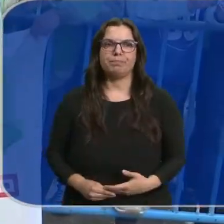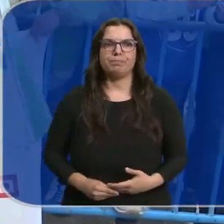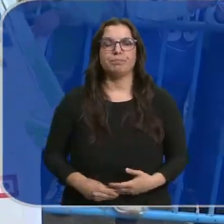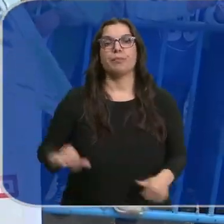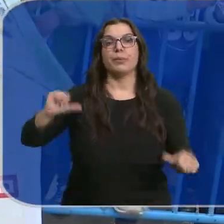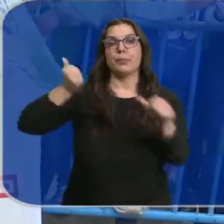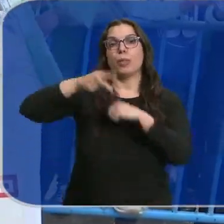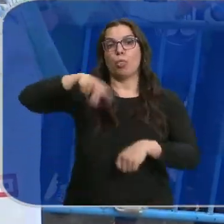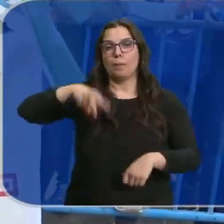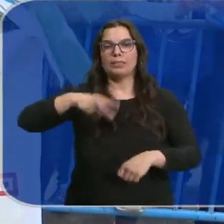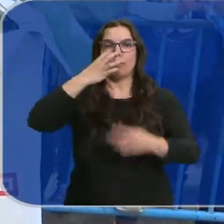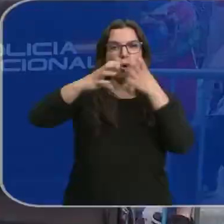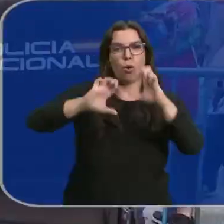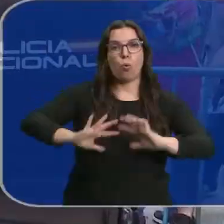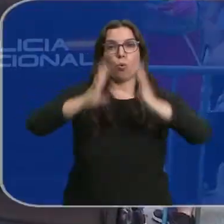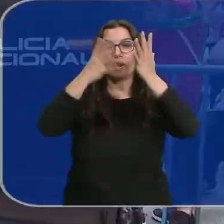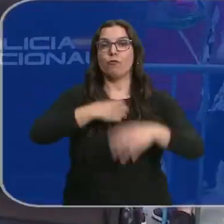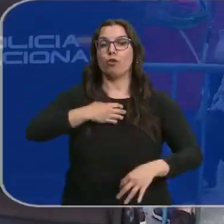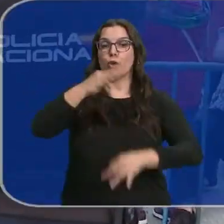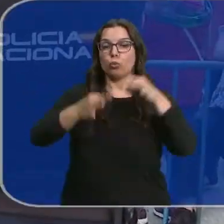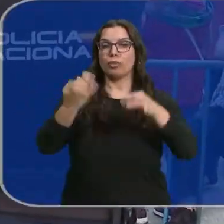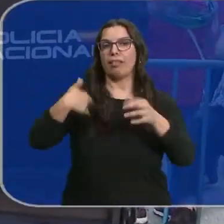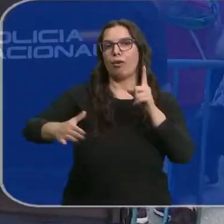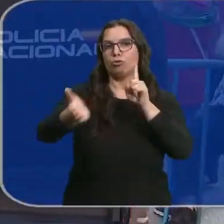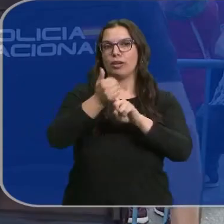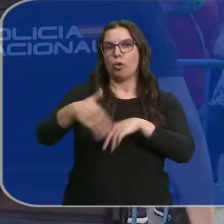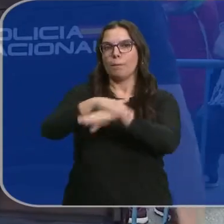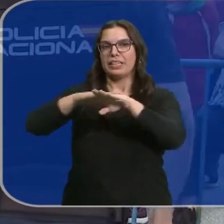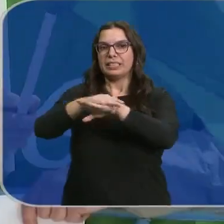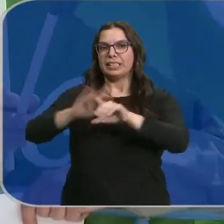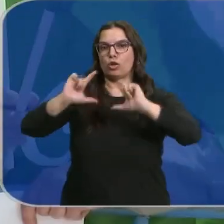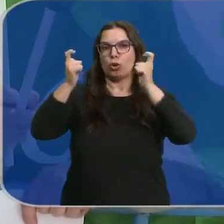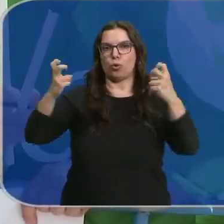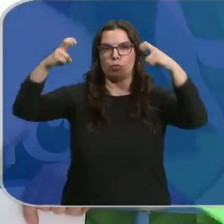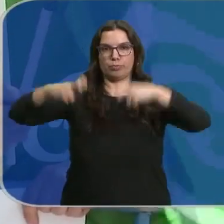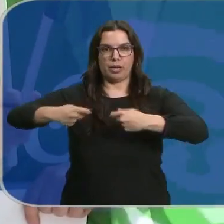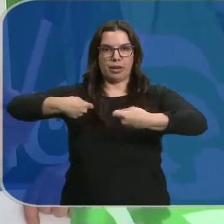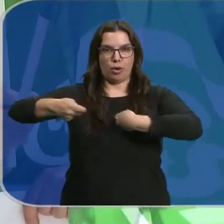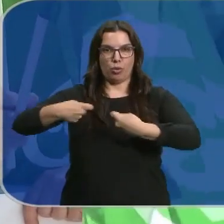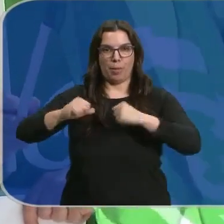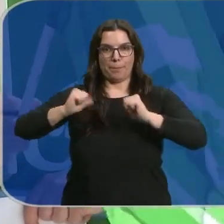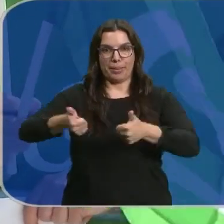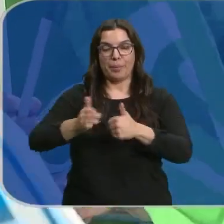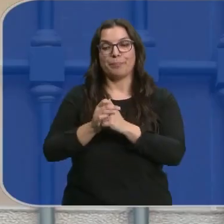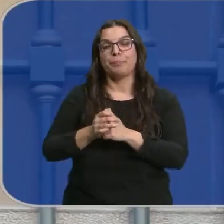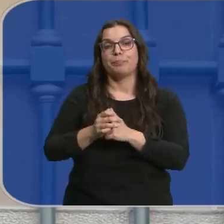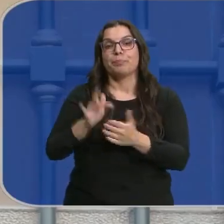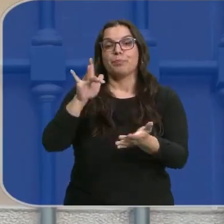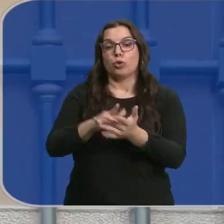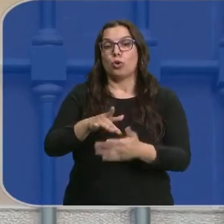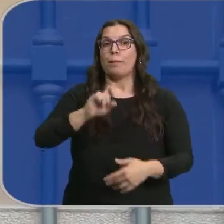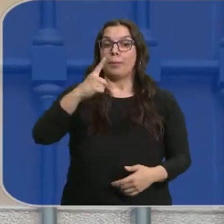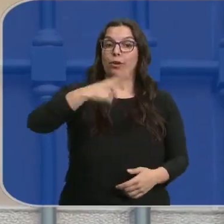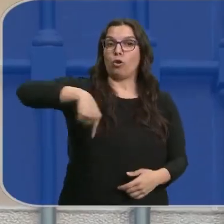Tras 2 meses de protestas y huelga, los funcionarios de justicia han conseguido que el Ministerio se reúna con ellos para negociar. Este encuentro llega después de que